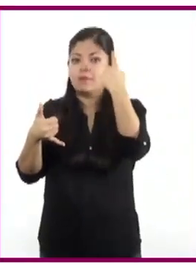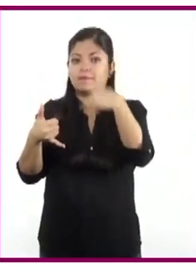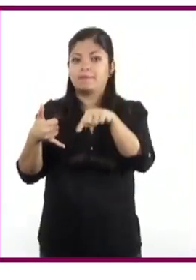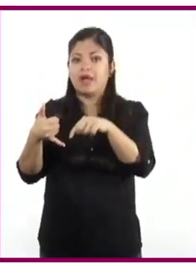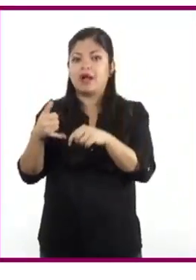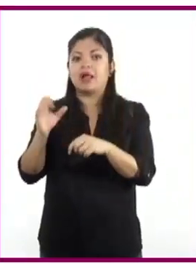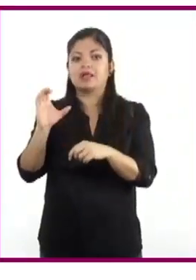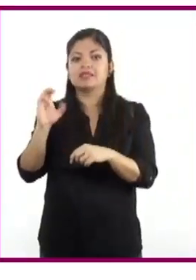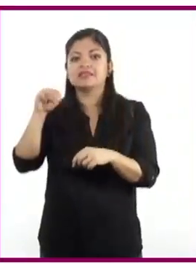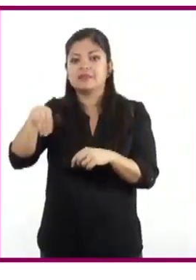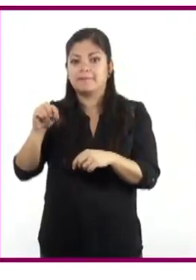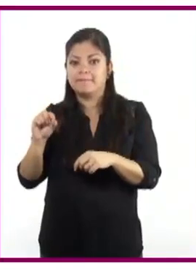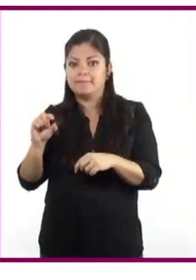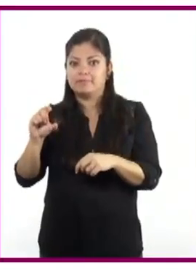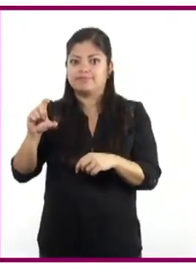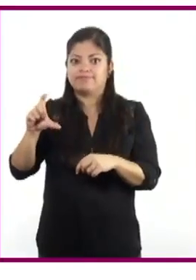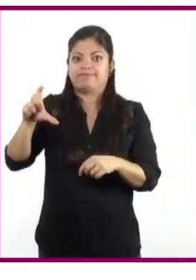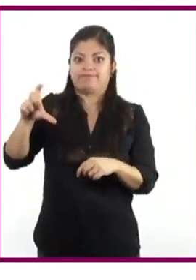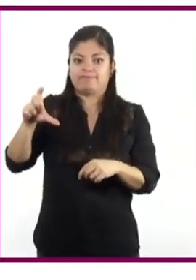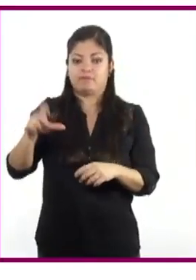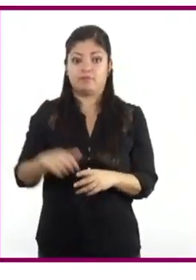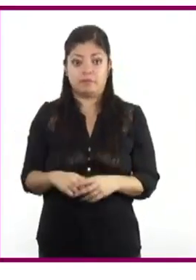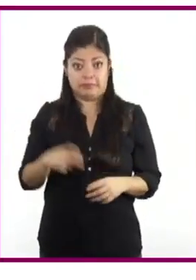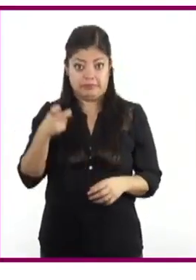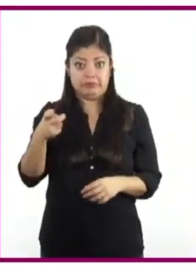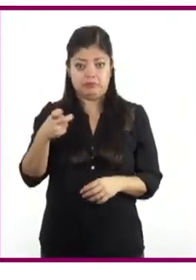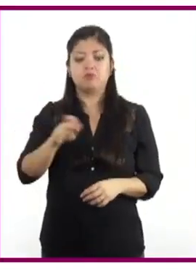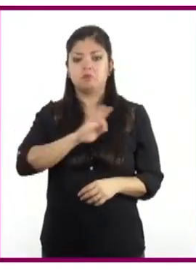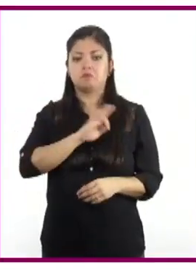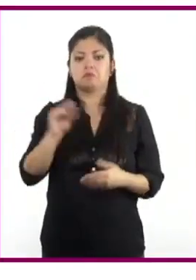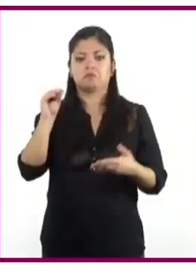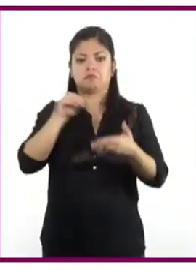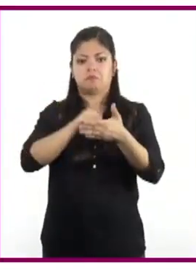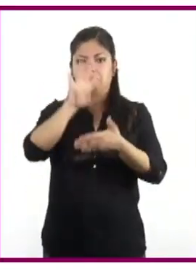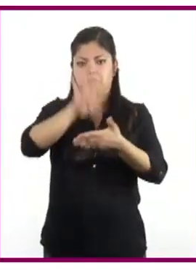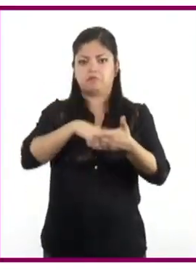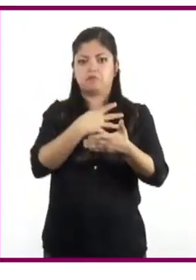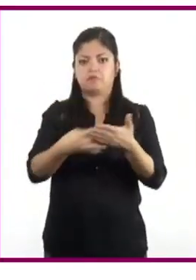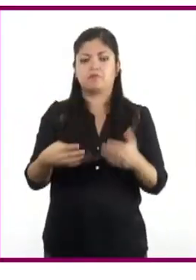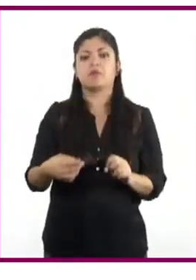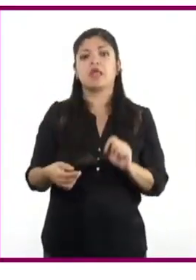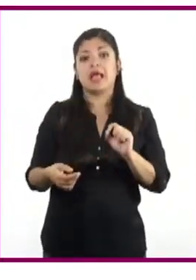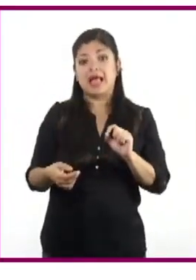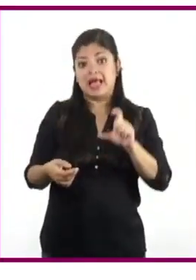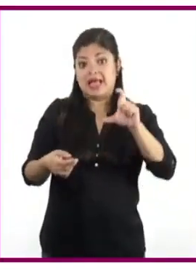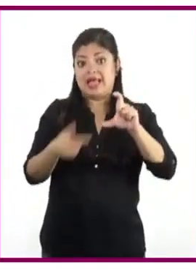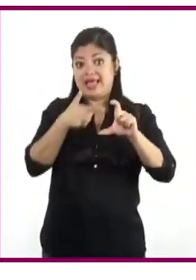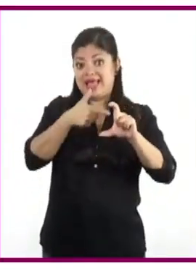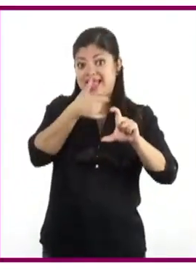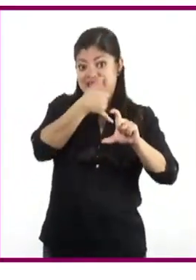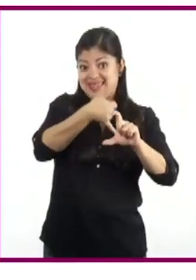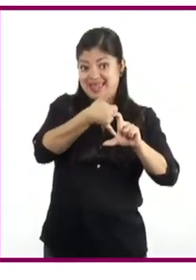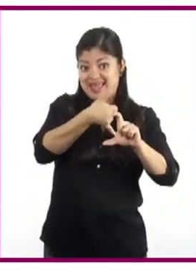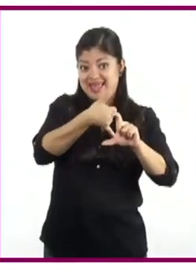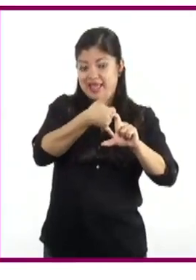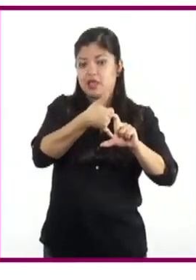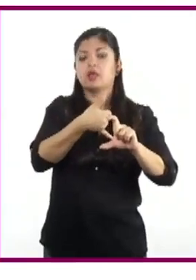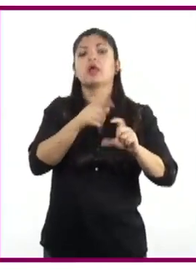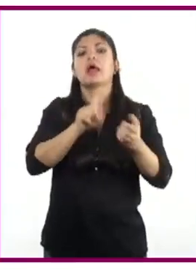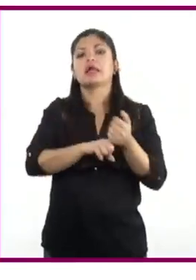para la altura. Con esto se puede deducir que el valor de la altura y es igual